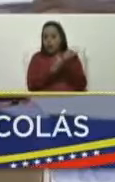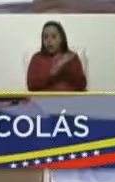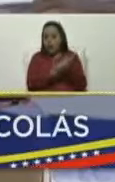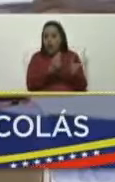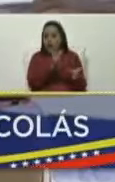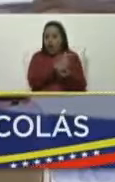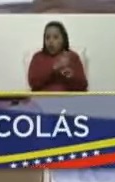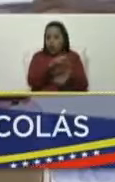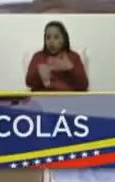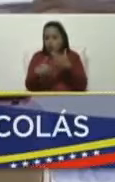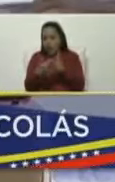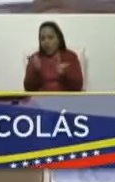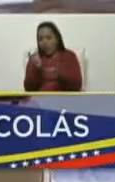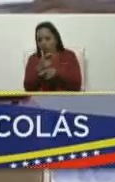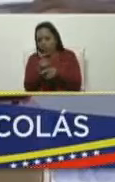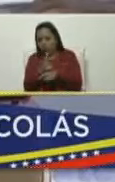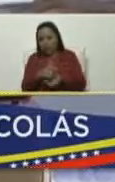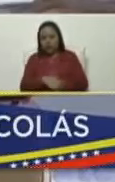a agosto,